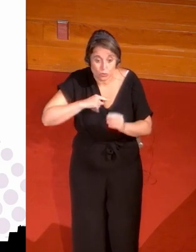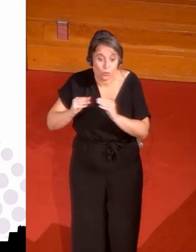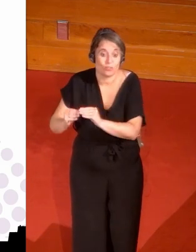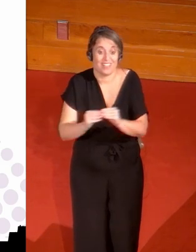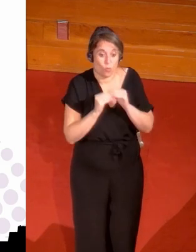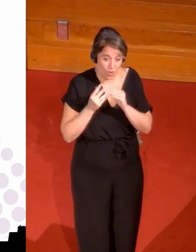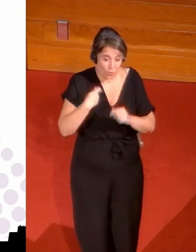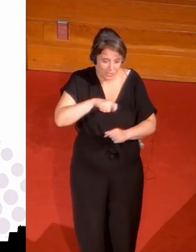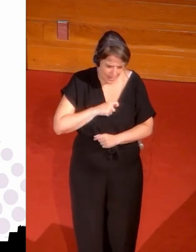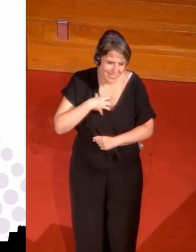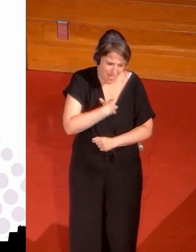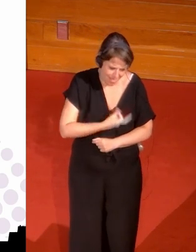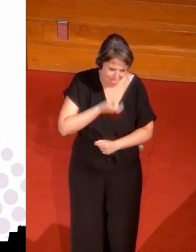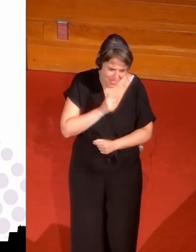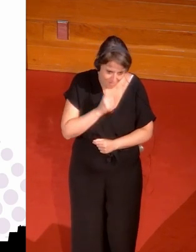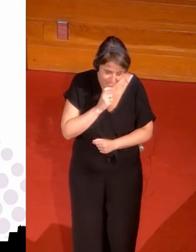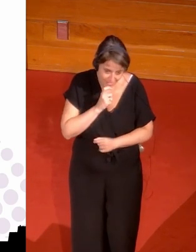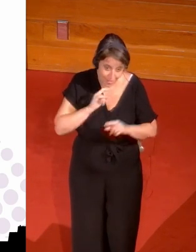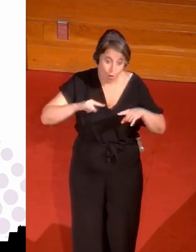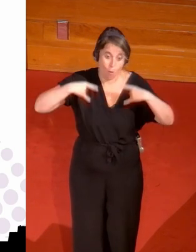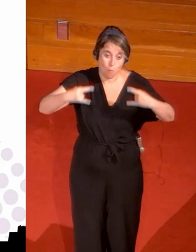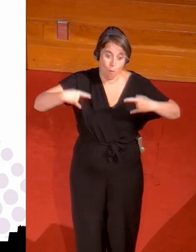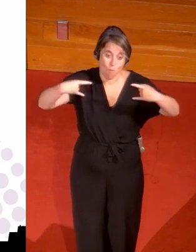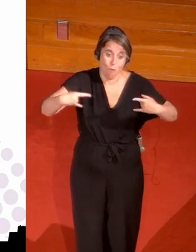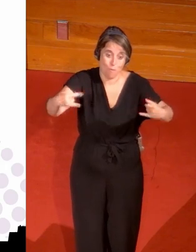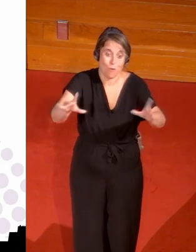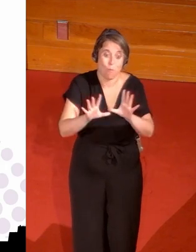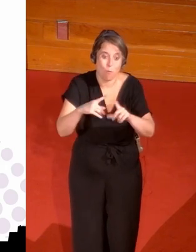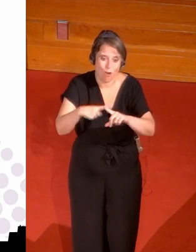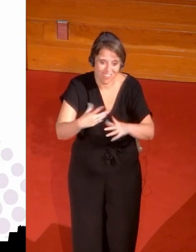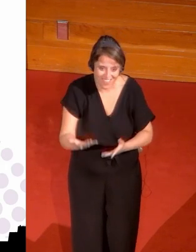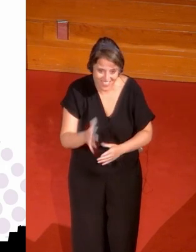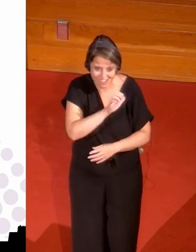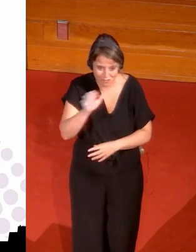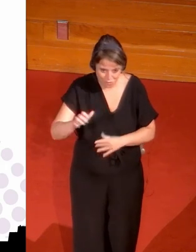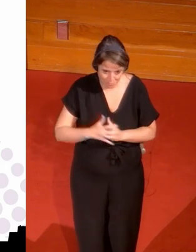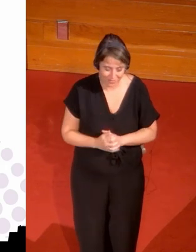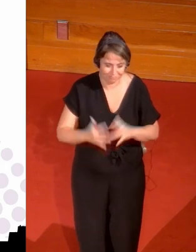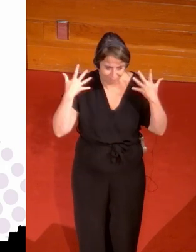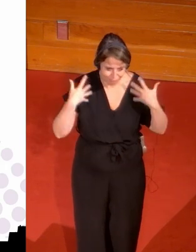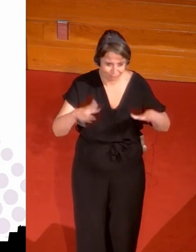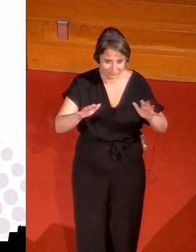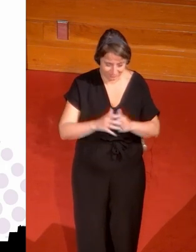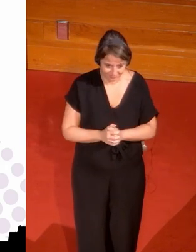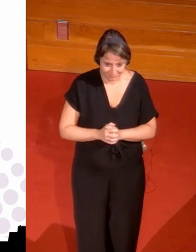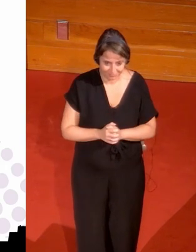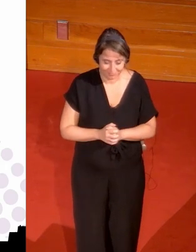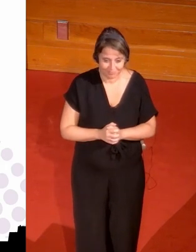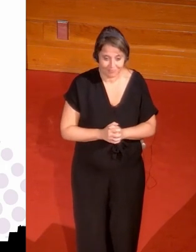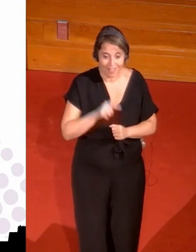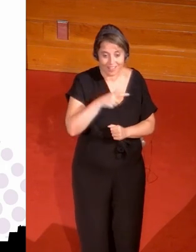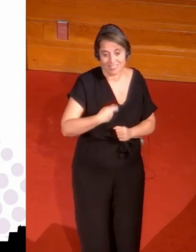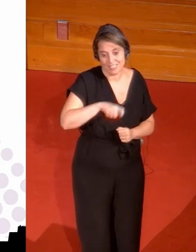acuerdo no cl multiplica eso por 10 o sea multiplica eso por 10 o sea de 40 y pico